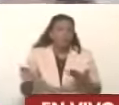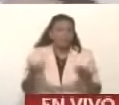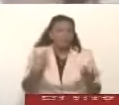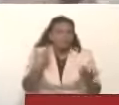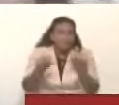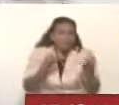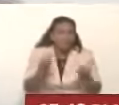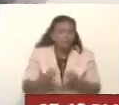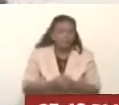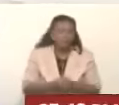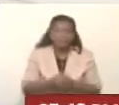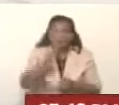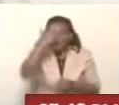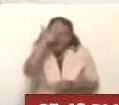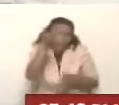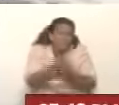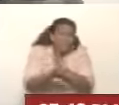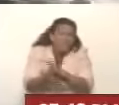Plátanos Verdes,